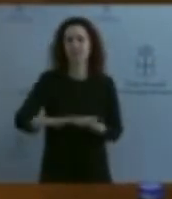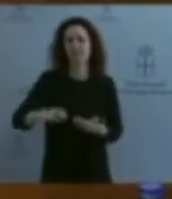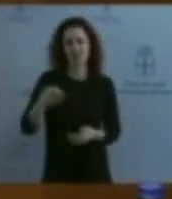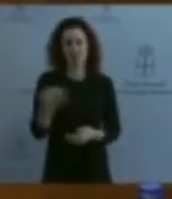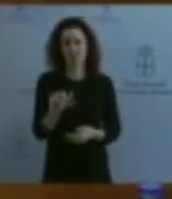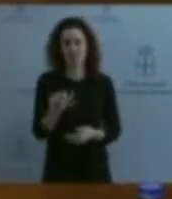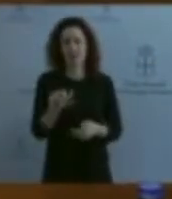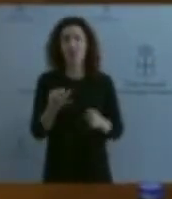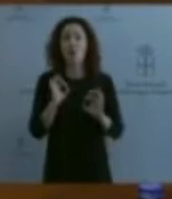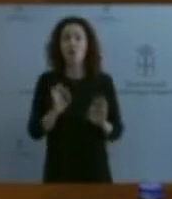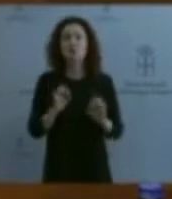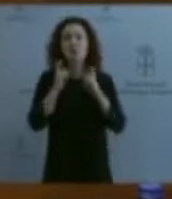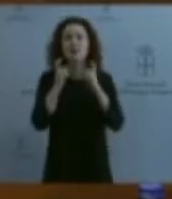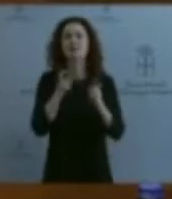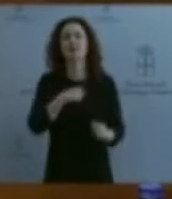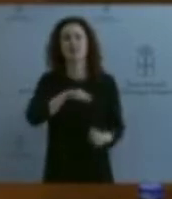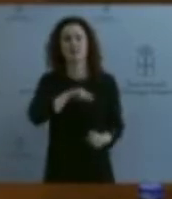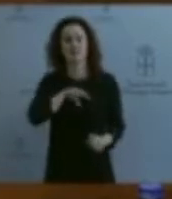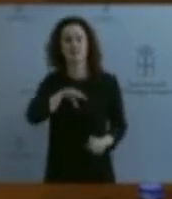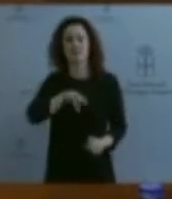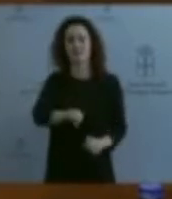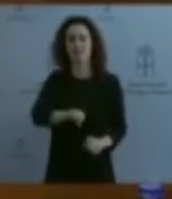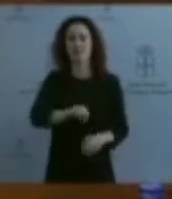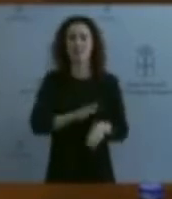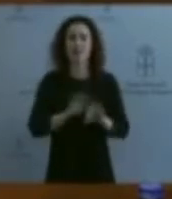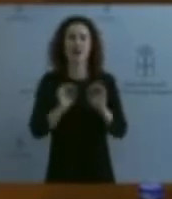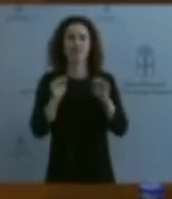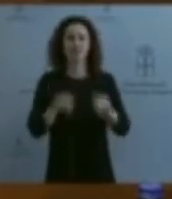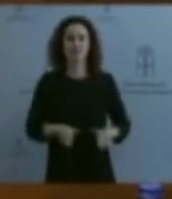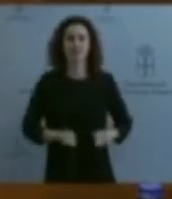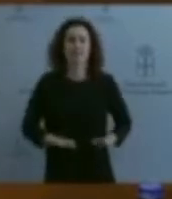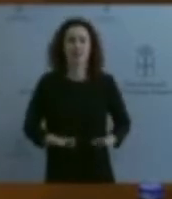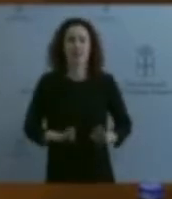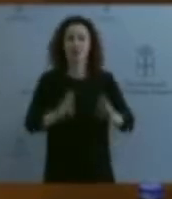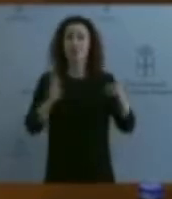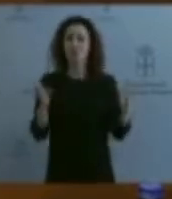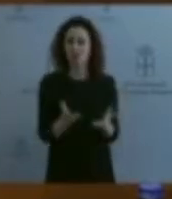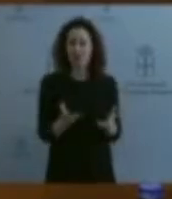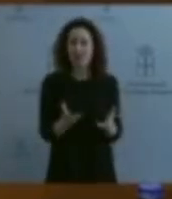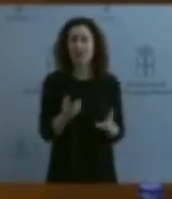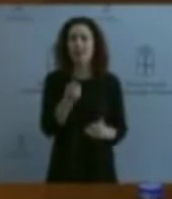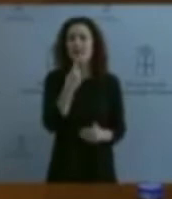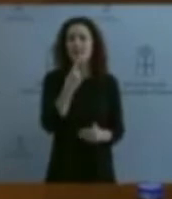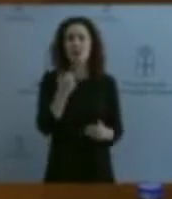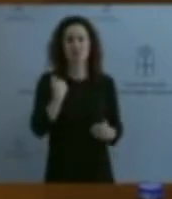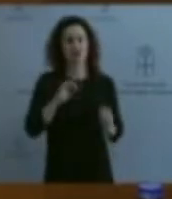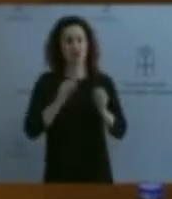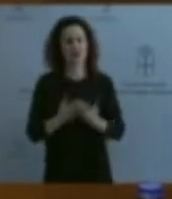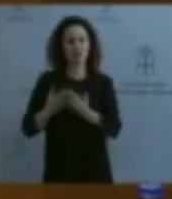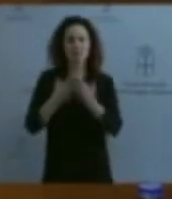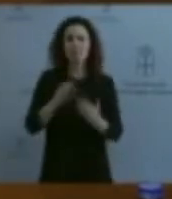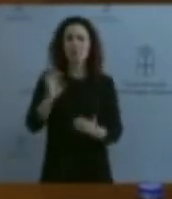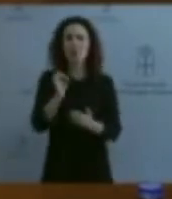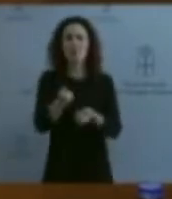nuestra economía. Cuando digo que es urgente, no estoy invitando a iniciar un estudio ni a pronunciarse en público. Creo que ya está todo dicho.